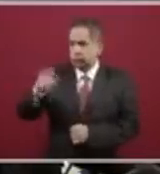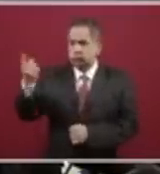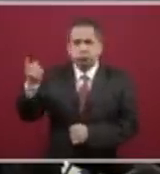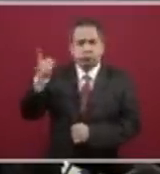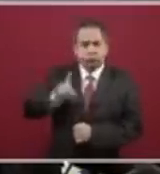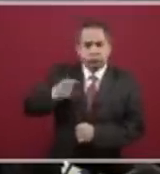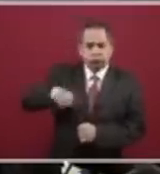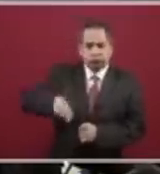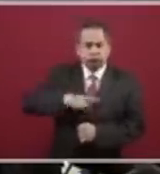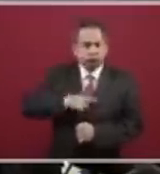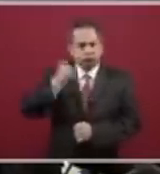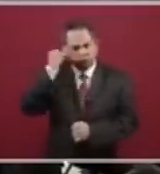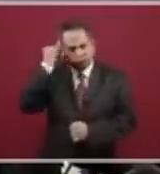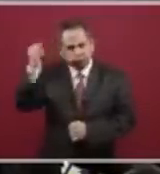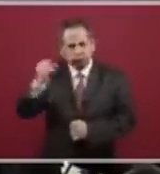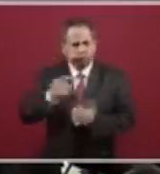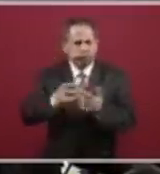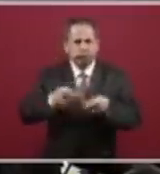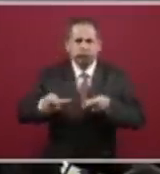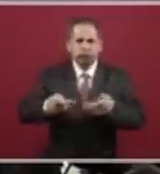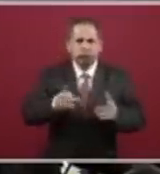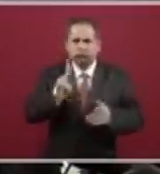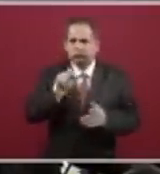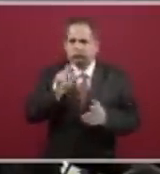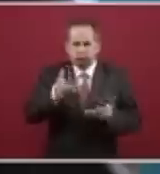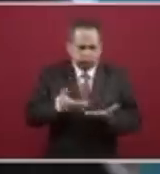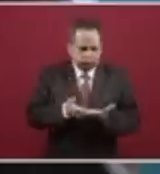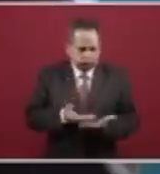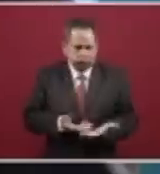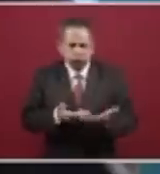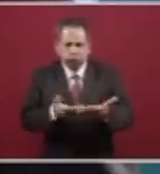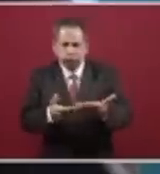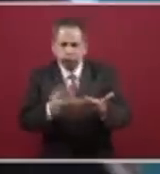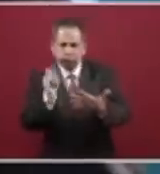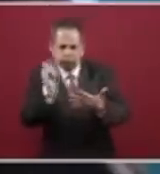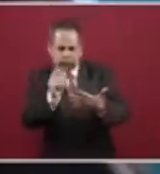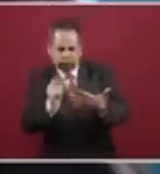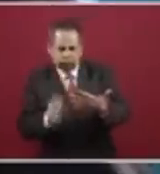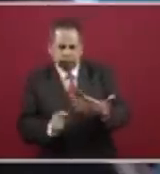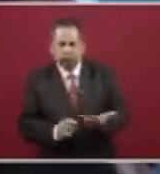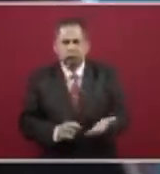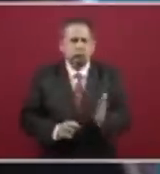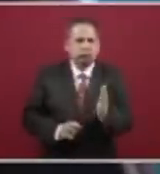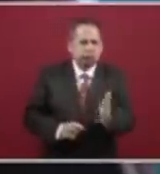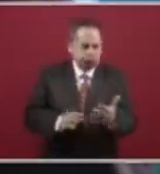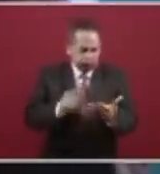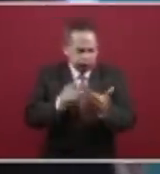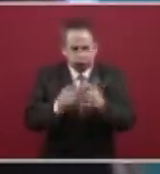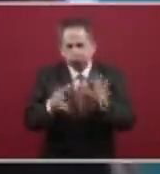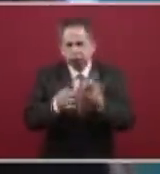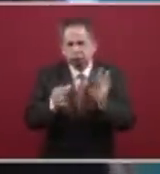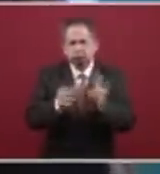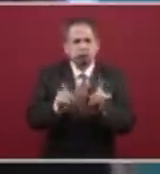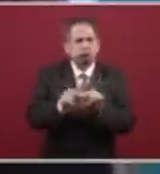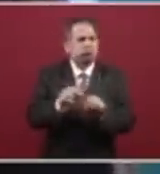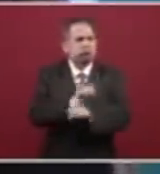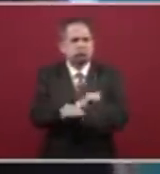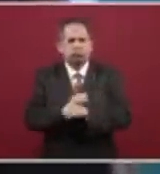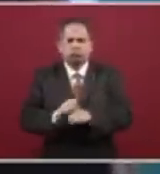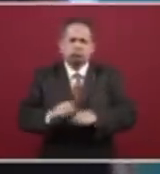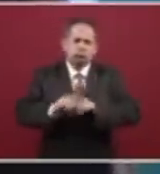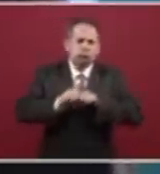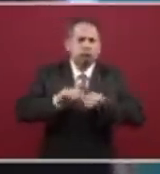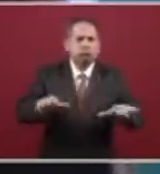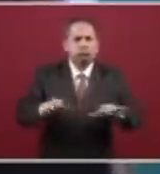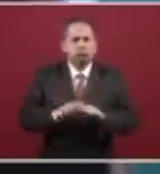presentaron esquemas sencillo de números redondos que pudiera informar acerca de los conceptos